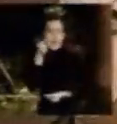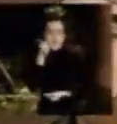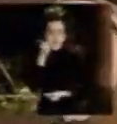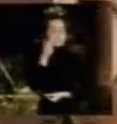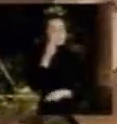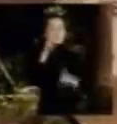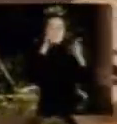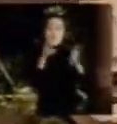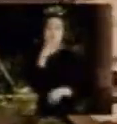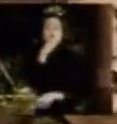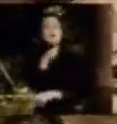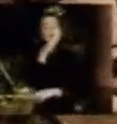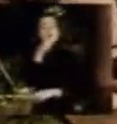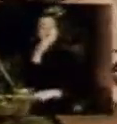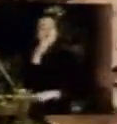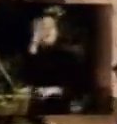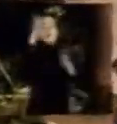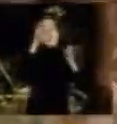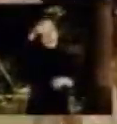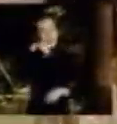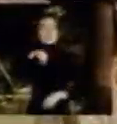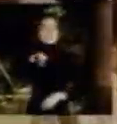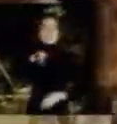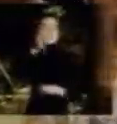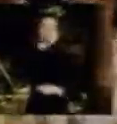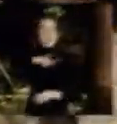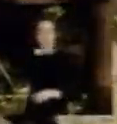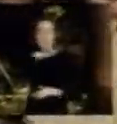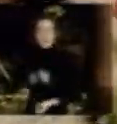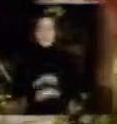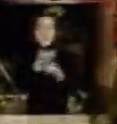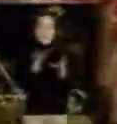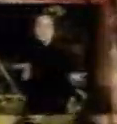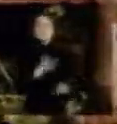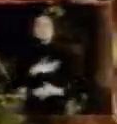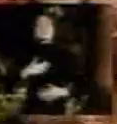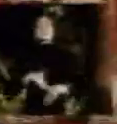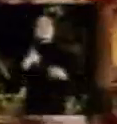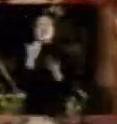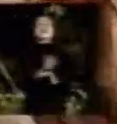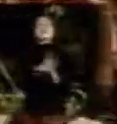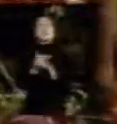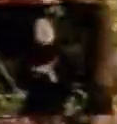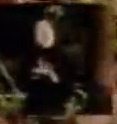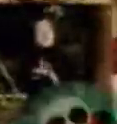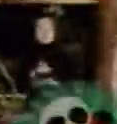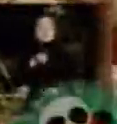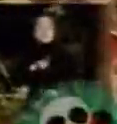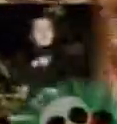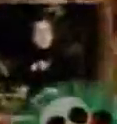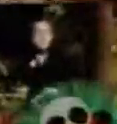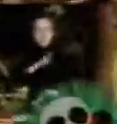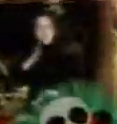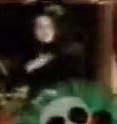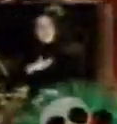que hablé de Canarias. Hoy quiero regalarte una poesía, un sentimiento por mis